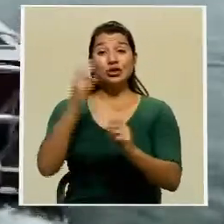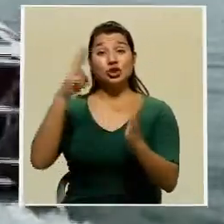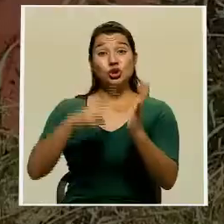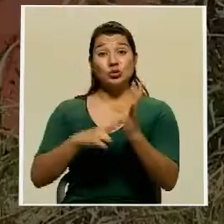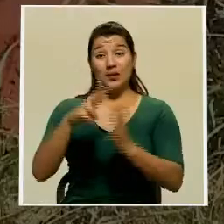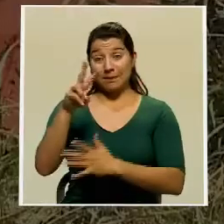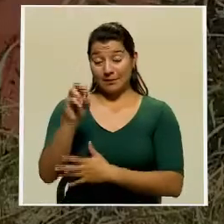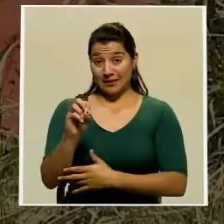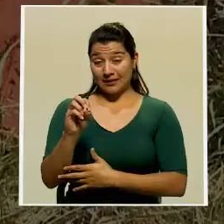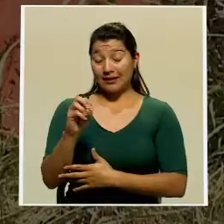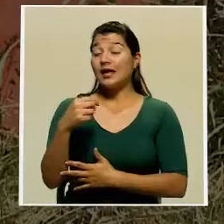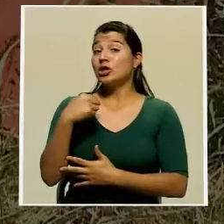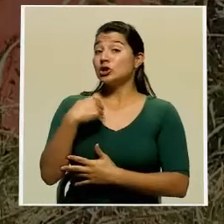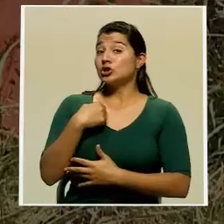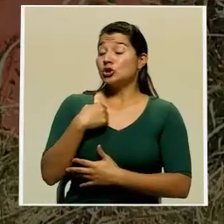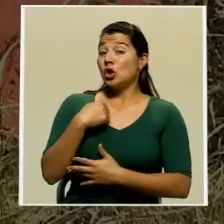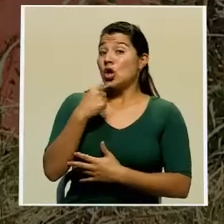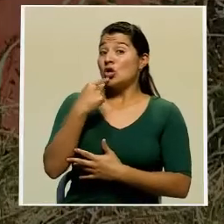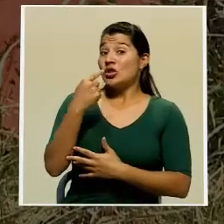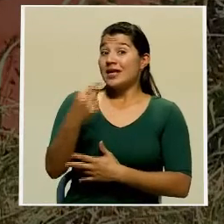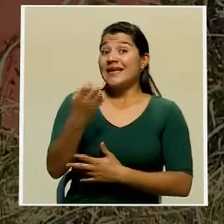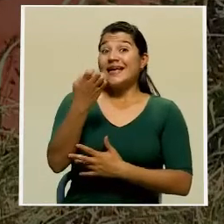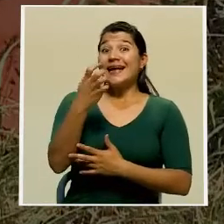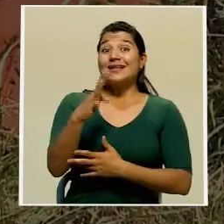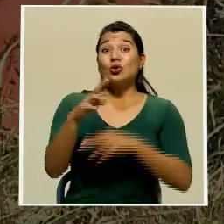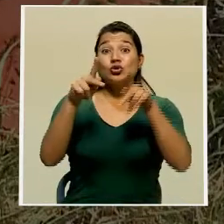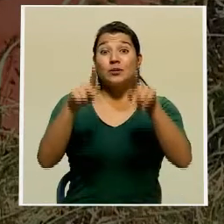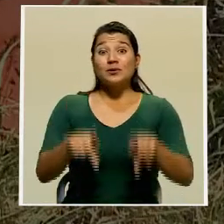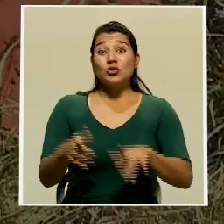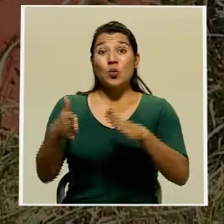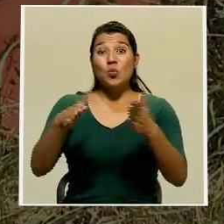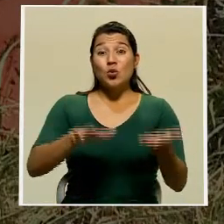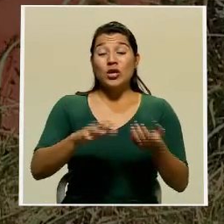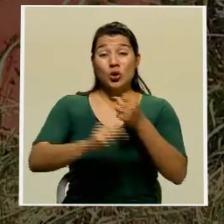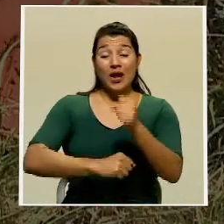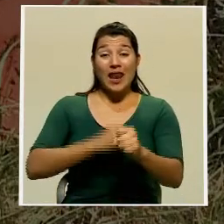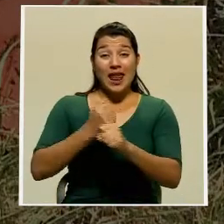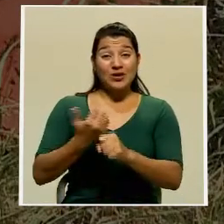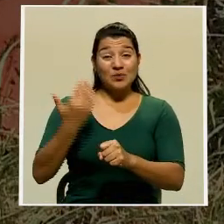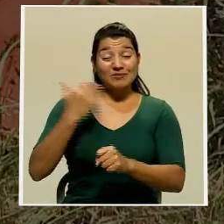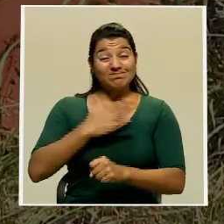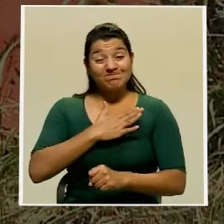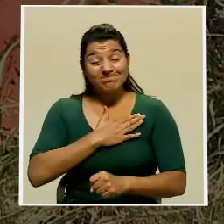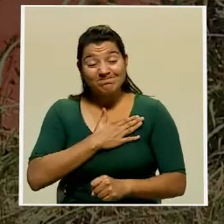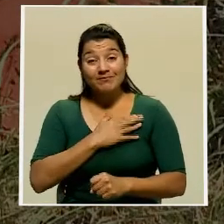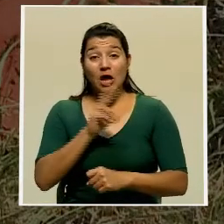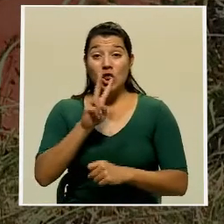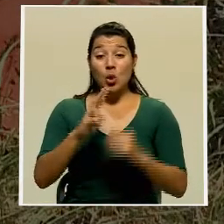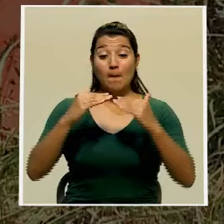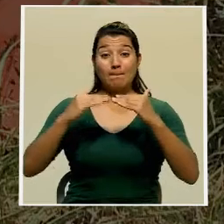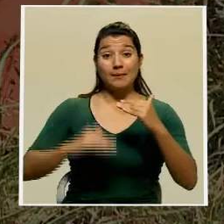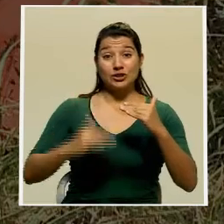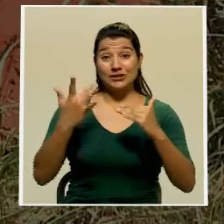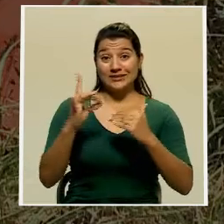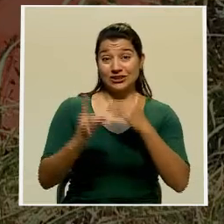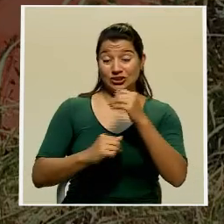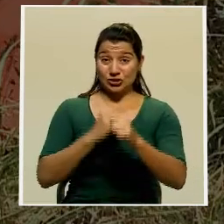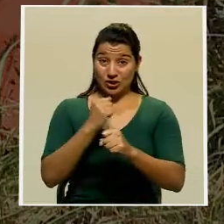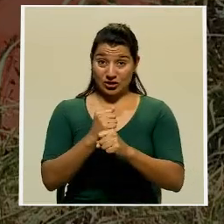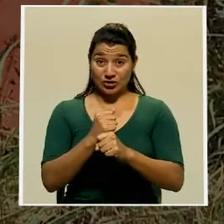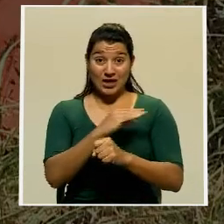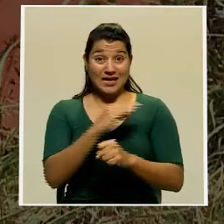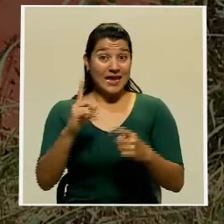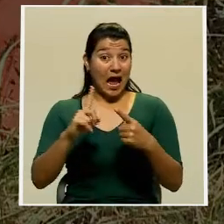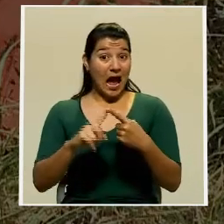decía que fueron 14 personas lamentablemente fallecidos, entre ellos 2 menores de edad, y a la fecha no se